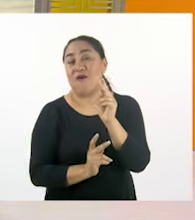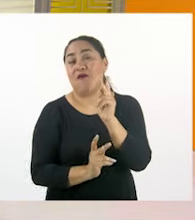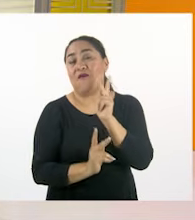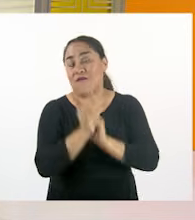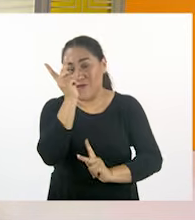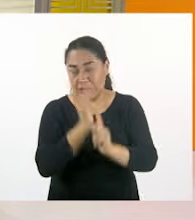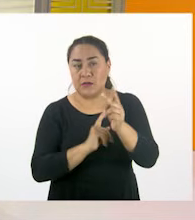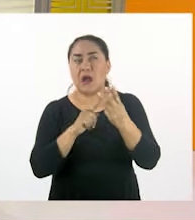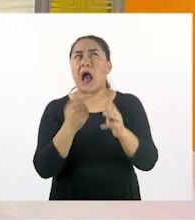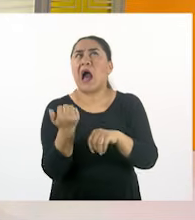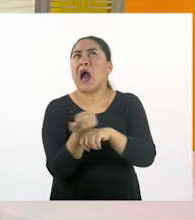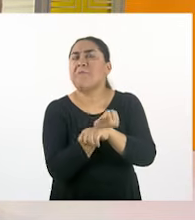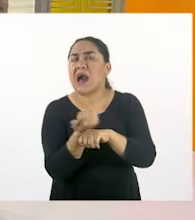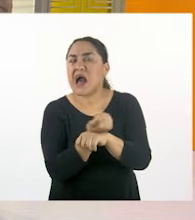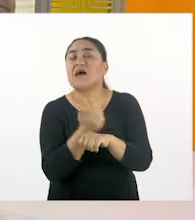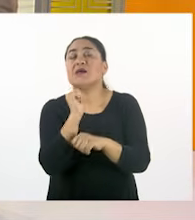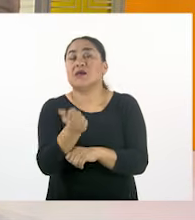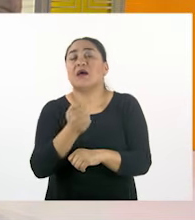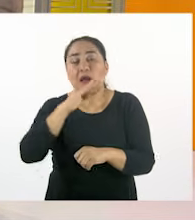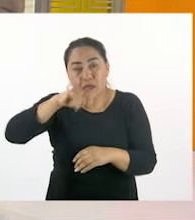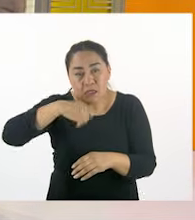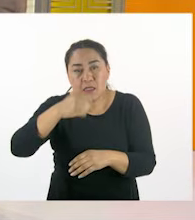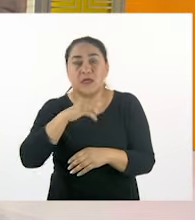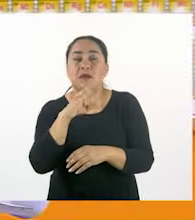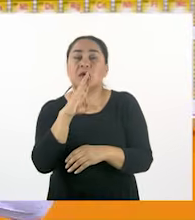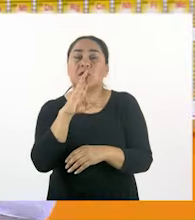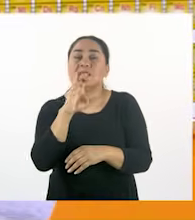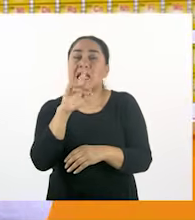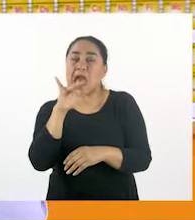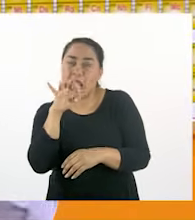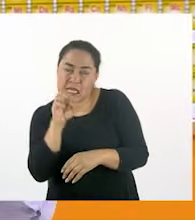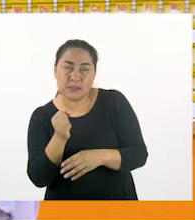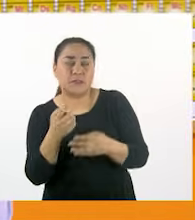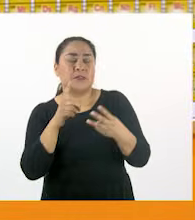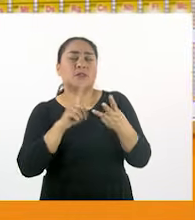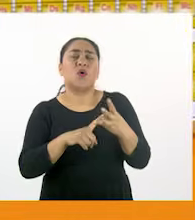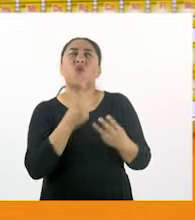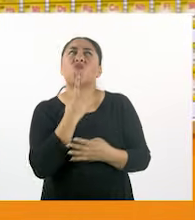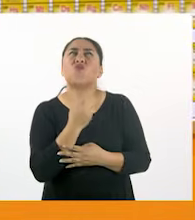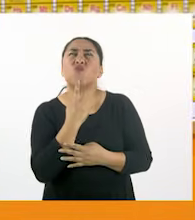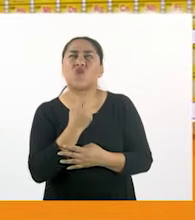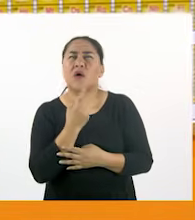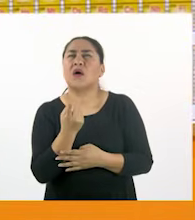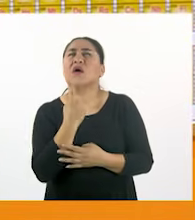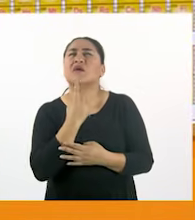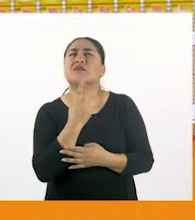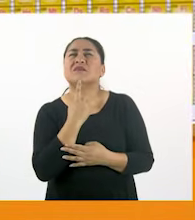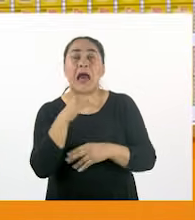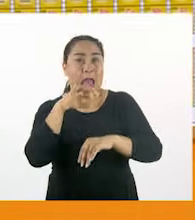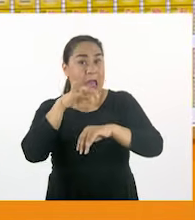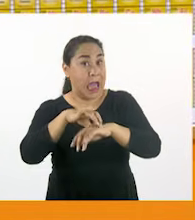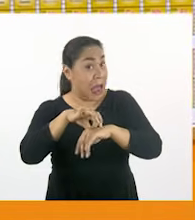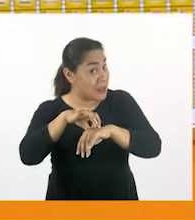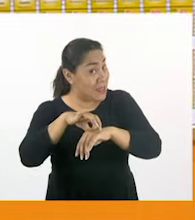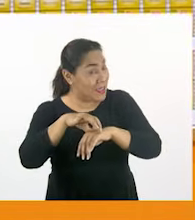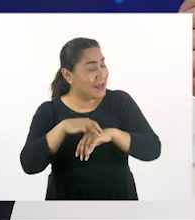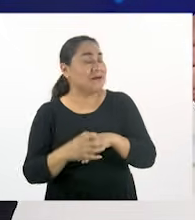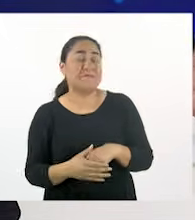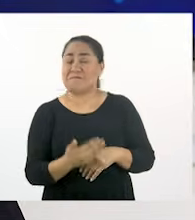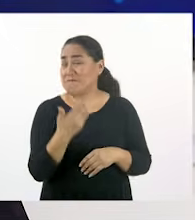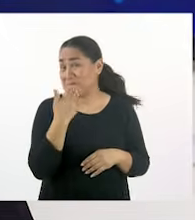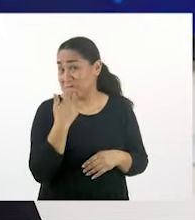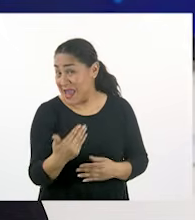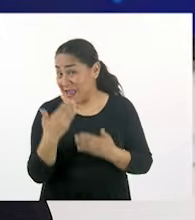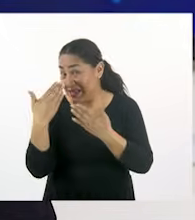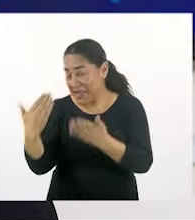amarillo es para cereales y tubérculos. ¿Sí? Sí. Y el rojo, entonces, es para carne. Muy bien,